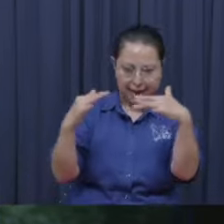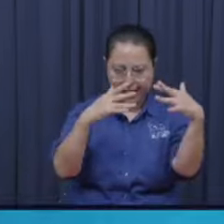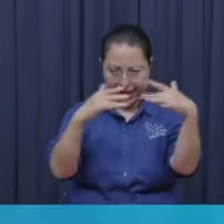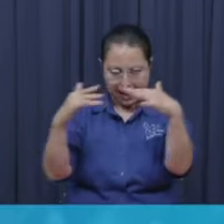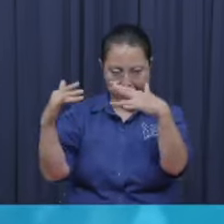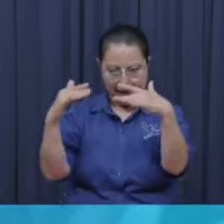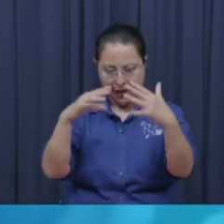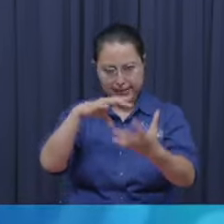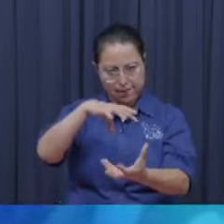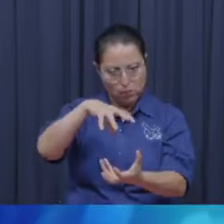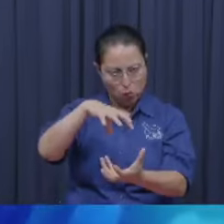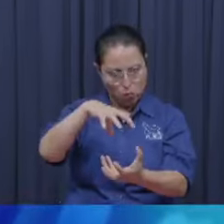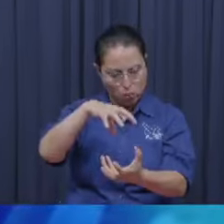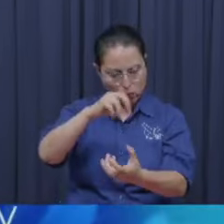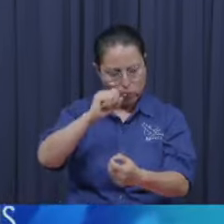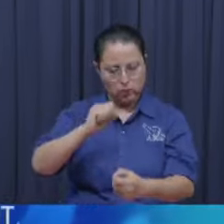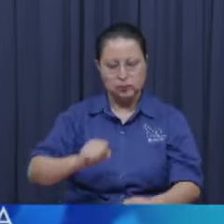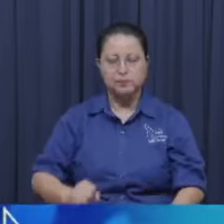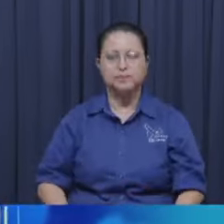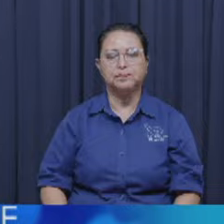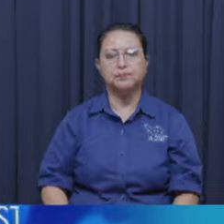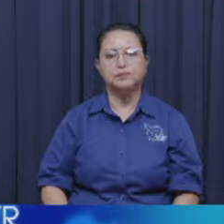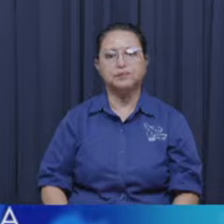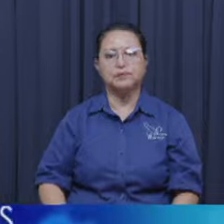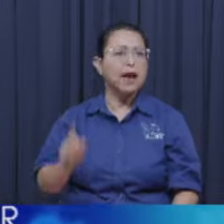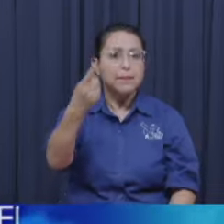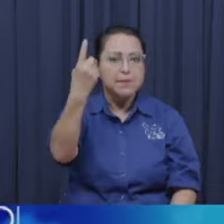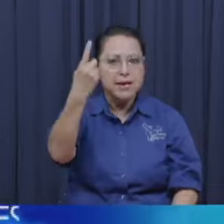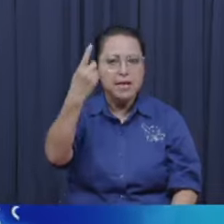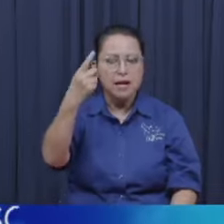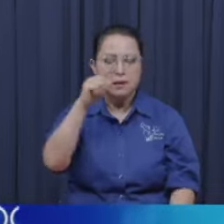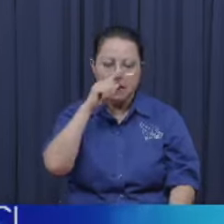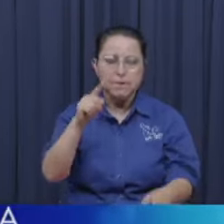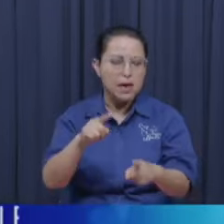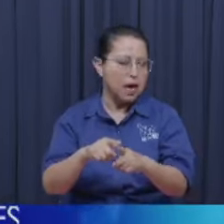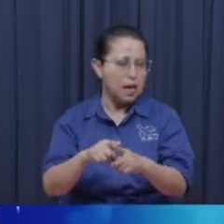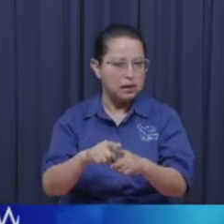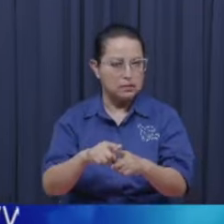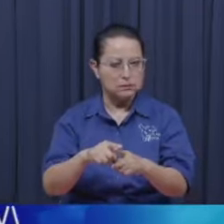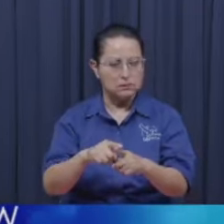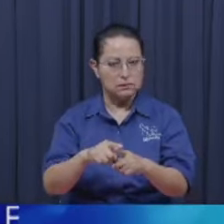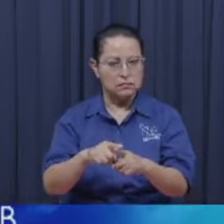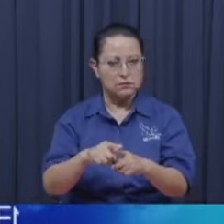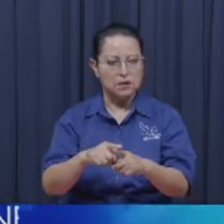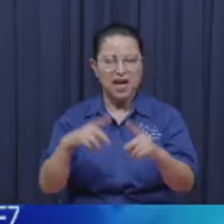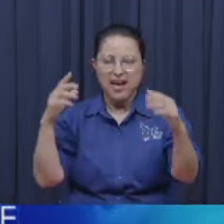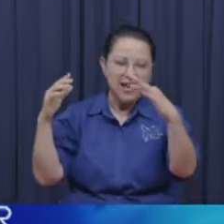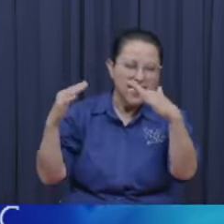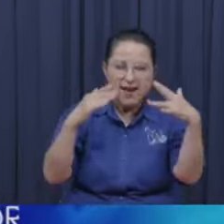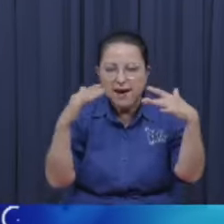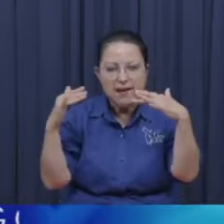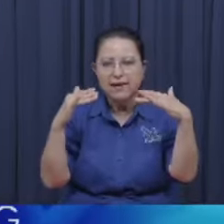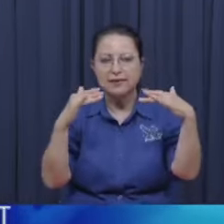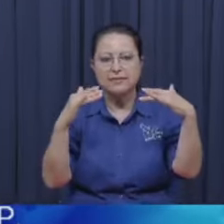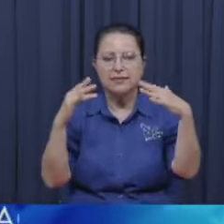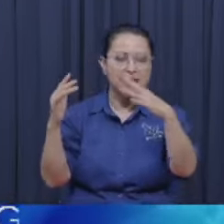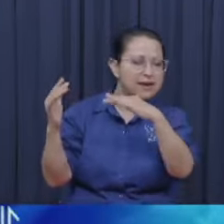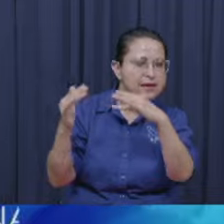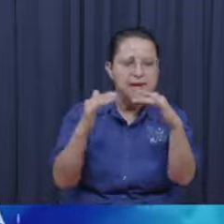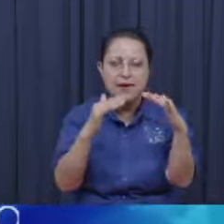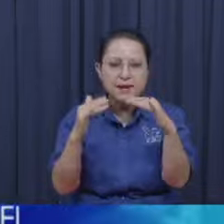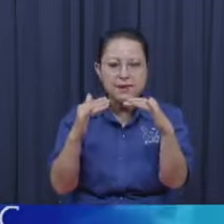que digo, desde la Primera Guerra Mundial, ¿verdad? Jamás habían habido guerras de